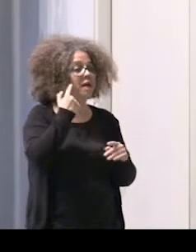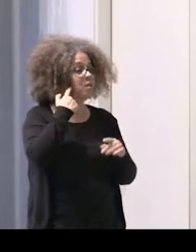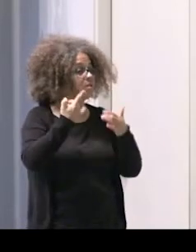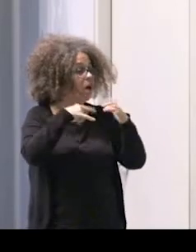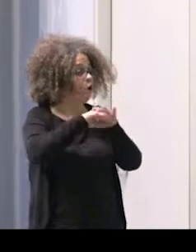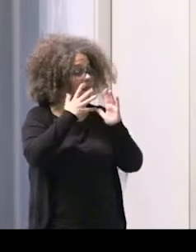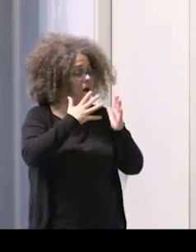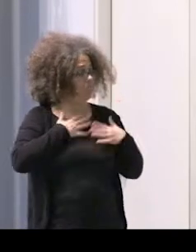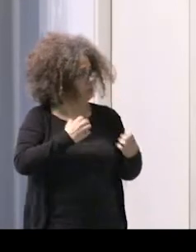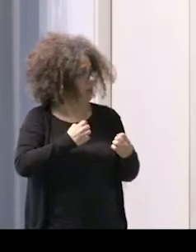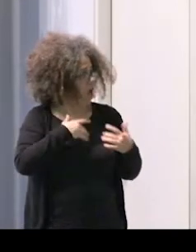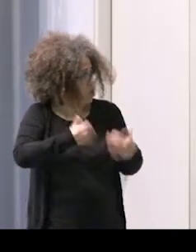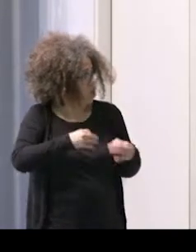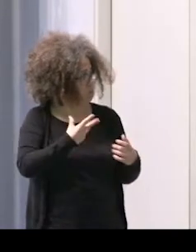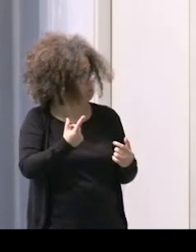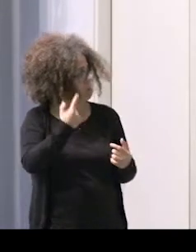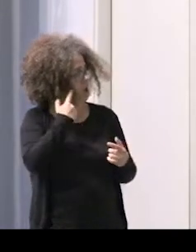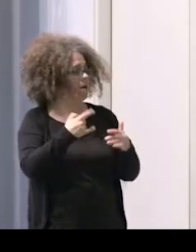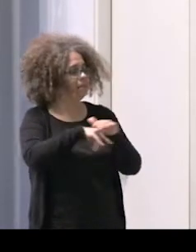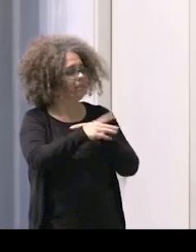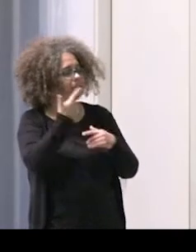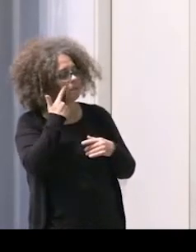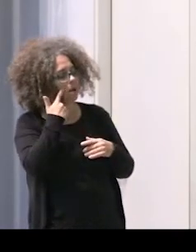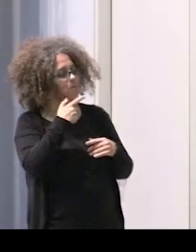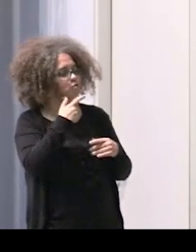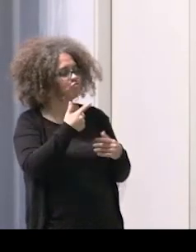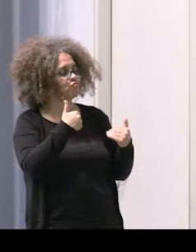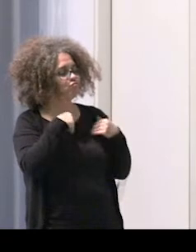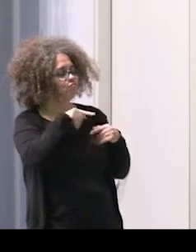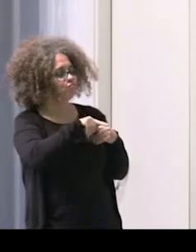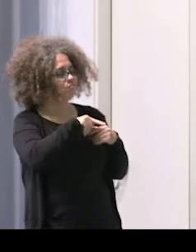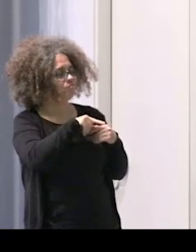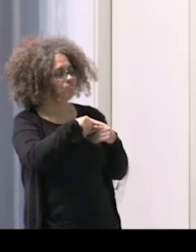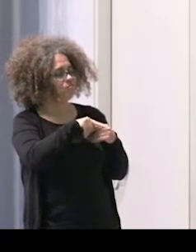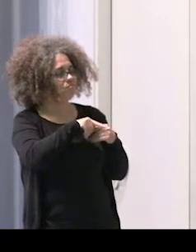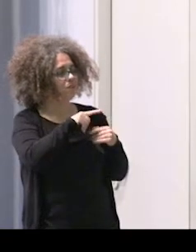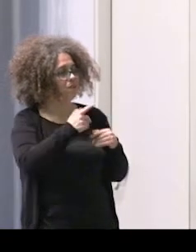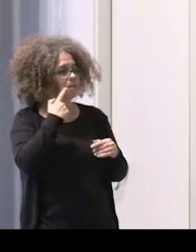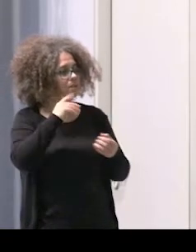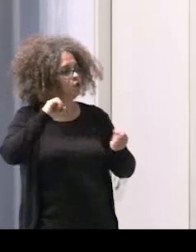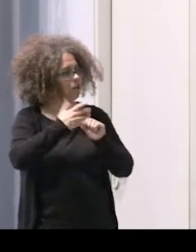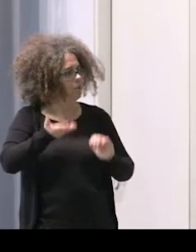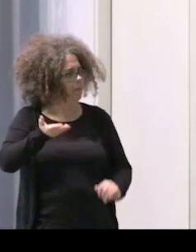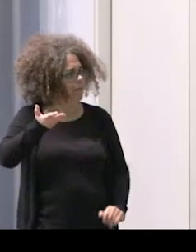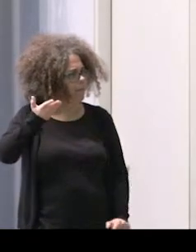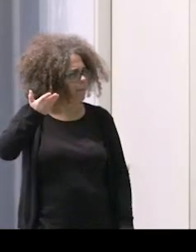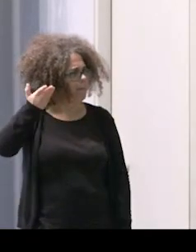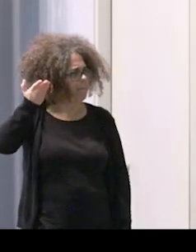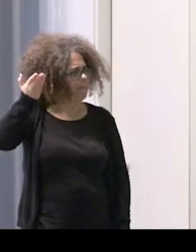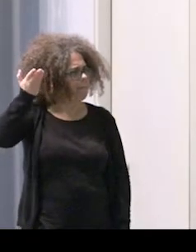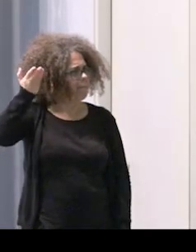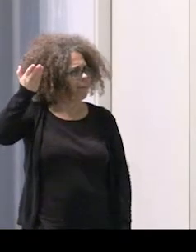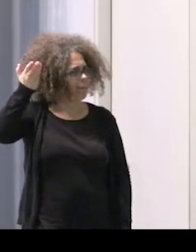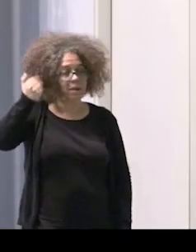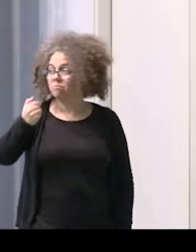sana, si midiésemos cómo oscila el órgano de Corti, la cantidad de oscilación al aumentar la intensidad del sonido, veríamos que es como